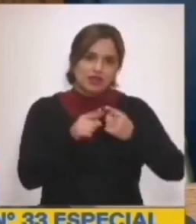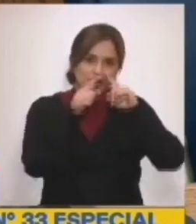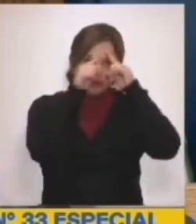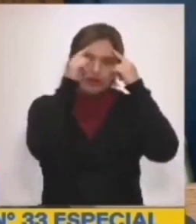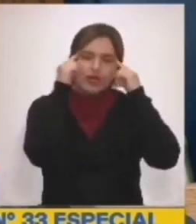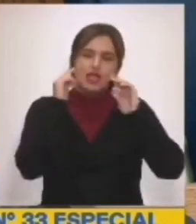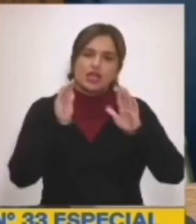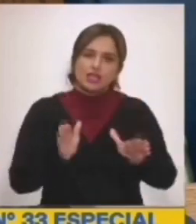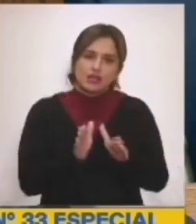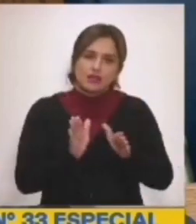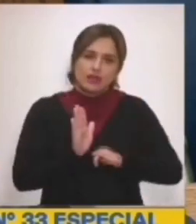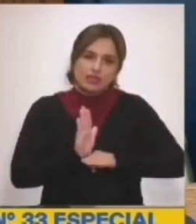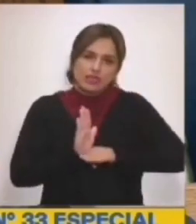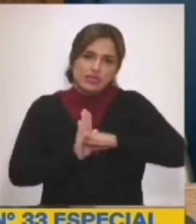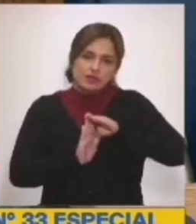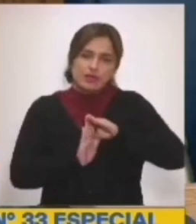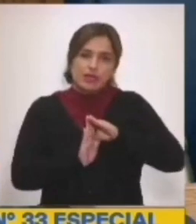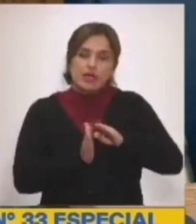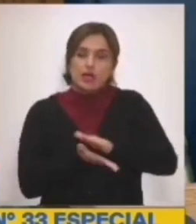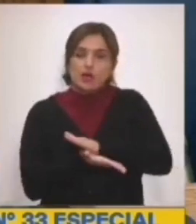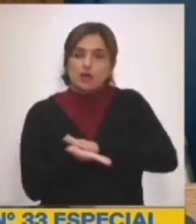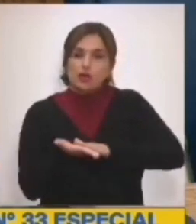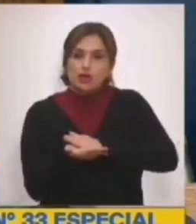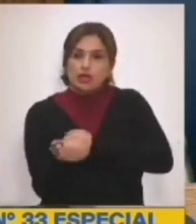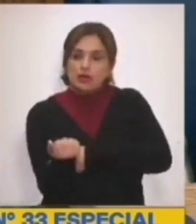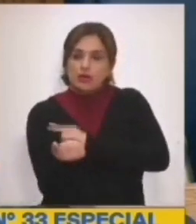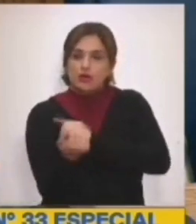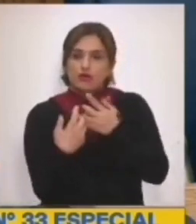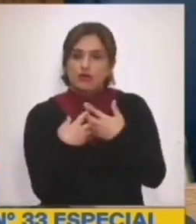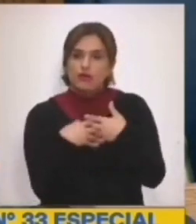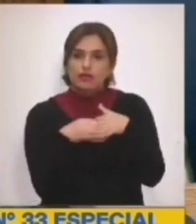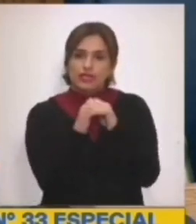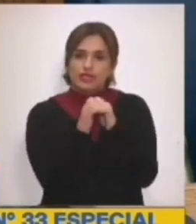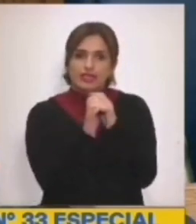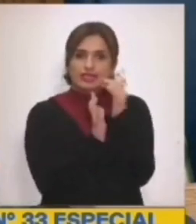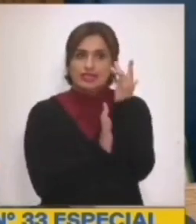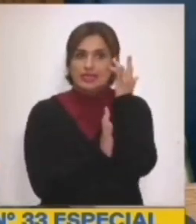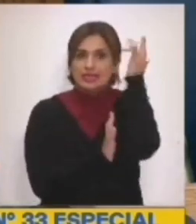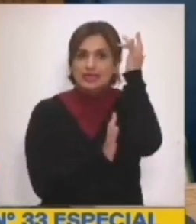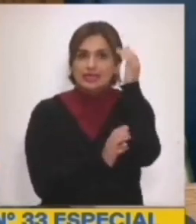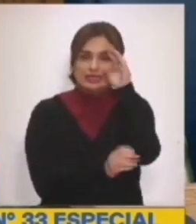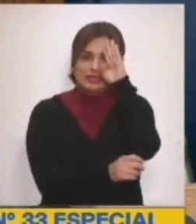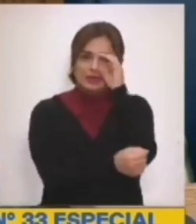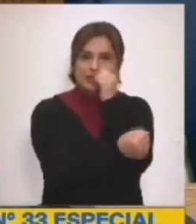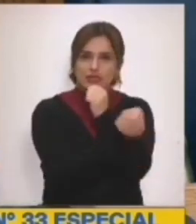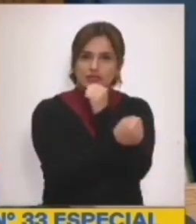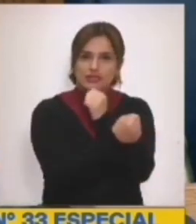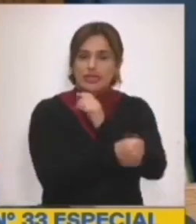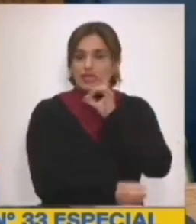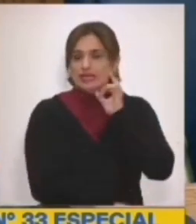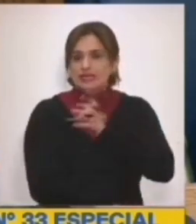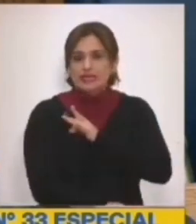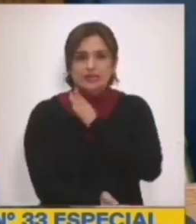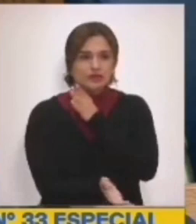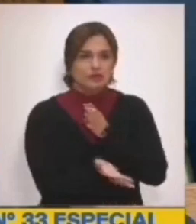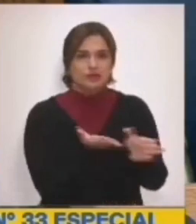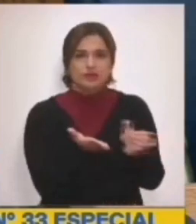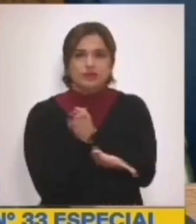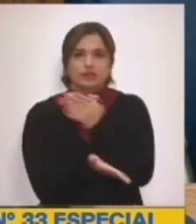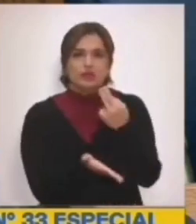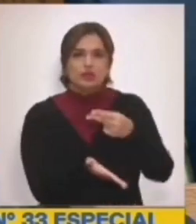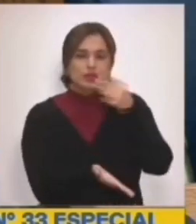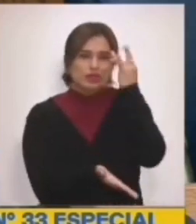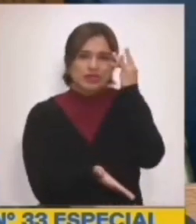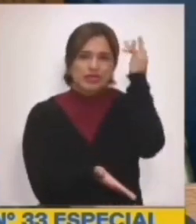y con distintos niveles por ejemplo el fortalecimiento de la inteligencia policial recordemos que chile vino desmantelando su